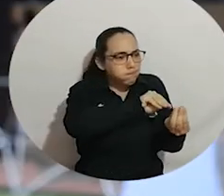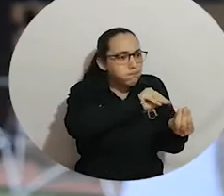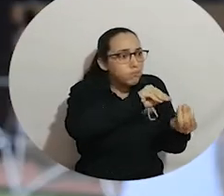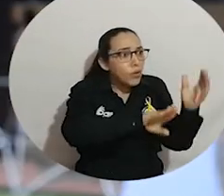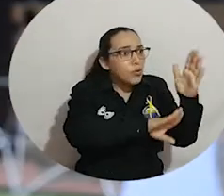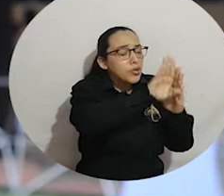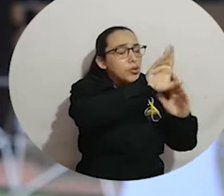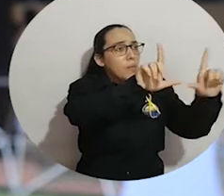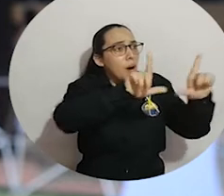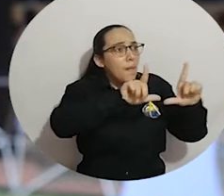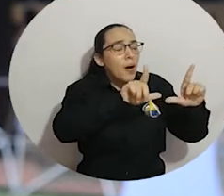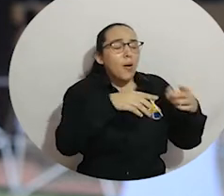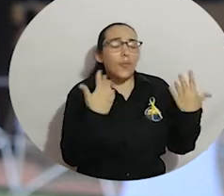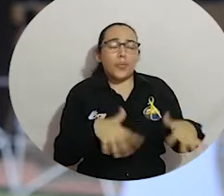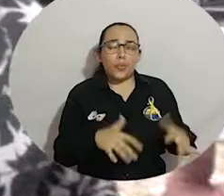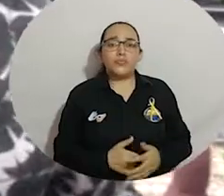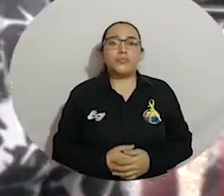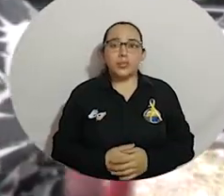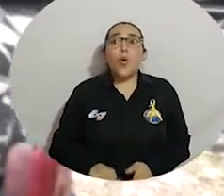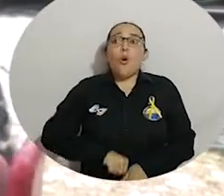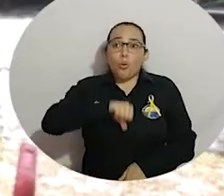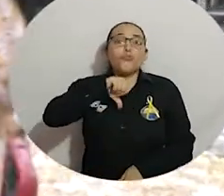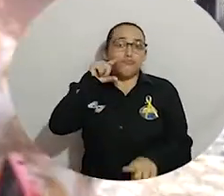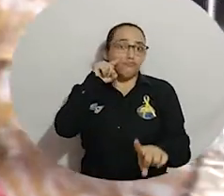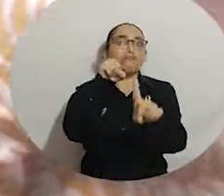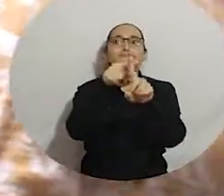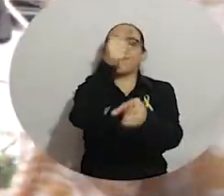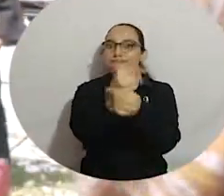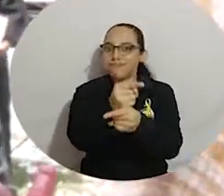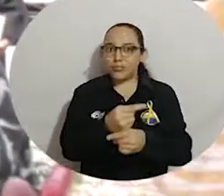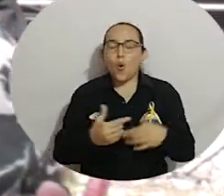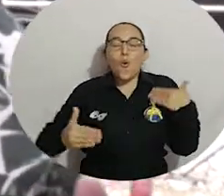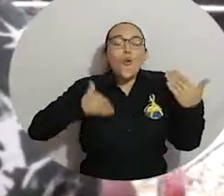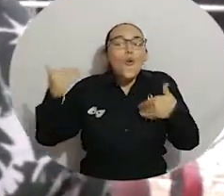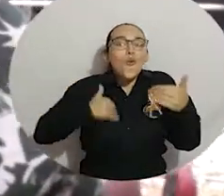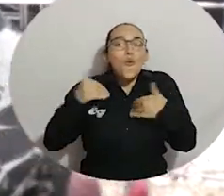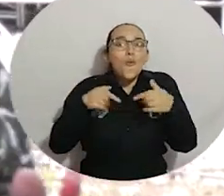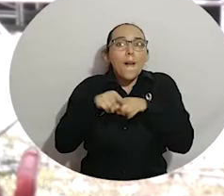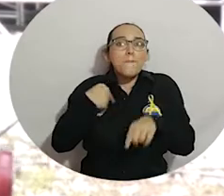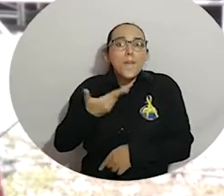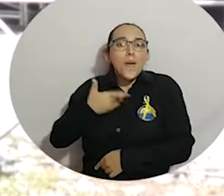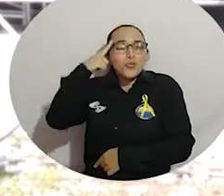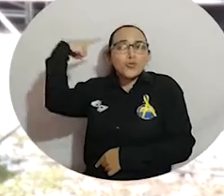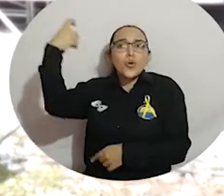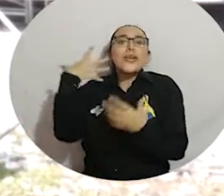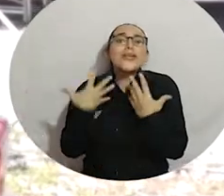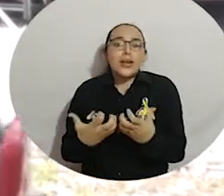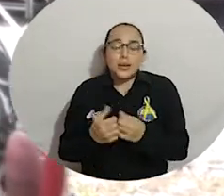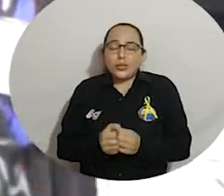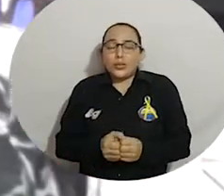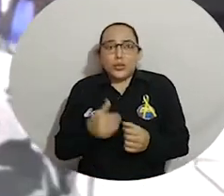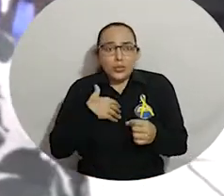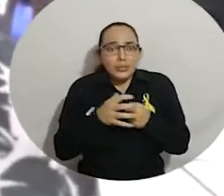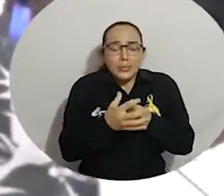estamos recogiendo ahora de lo que cosechamos. Orgulloso porque se logró el objetivo. Muy contento porque este fue un sueño de mi